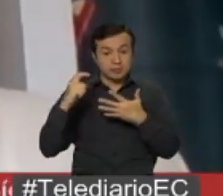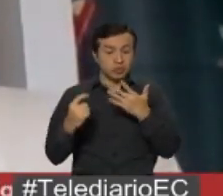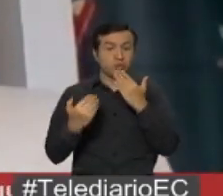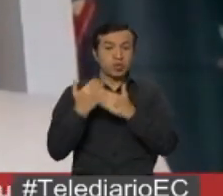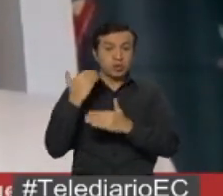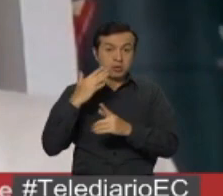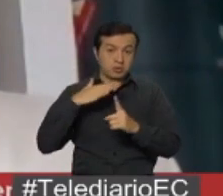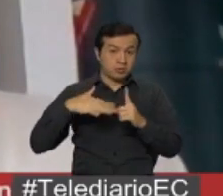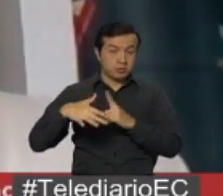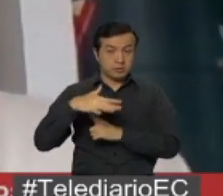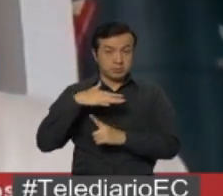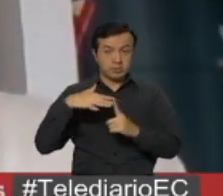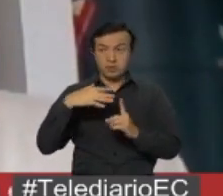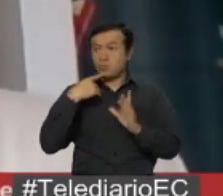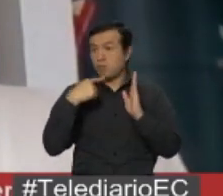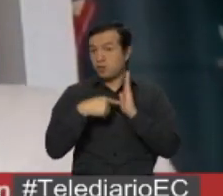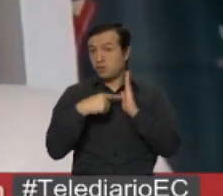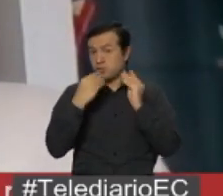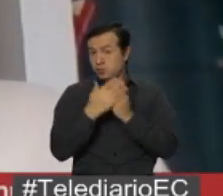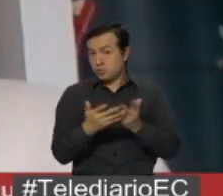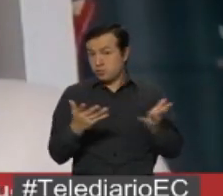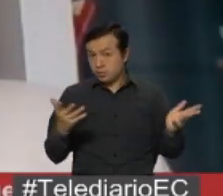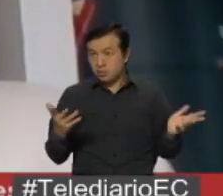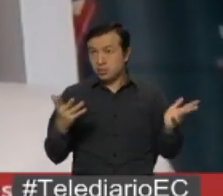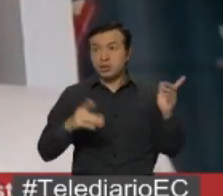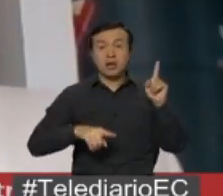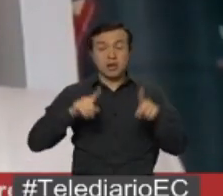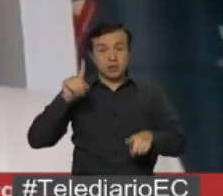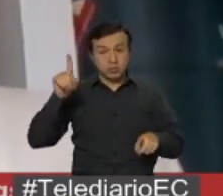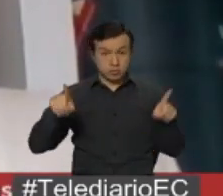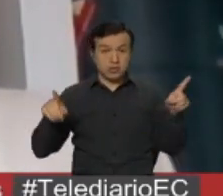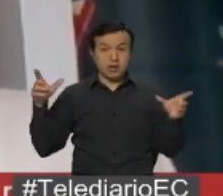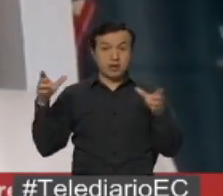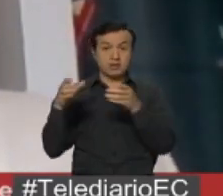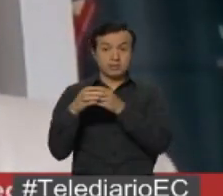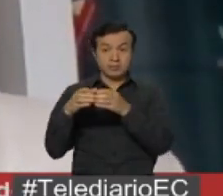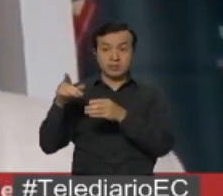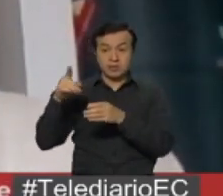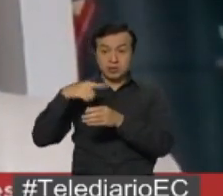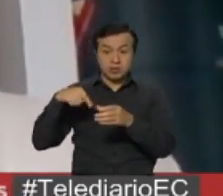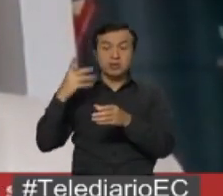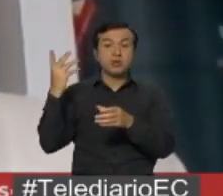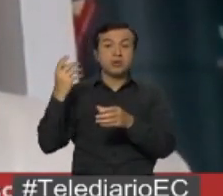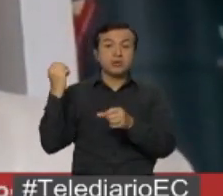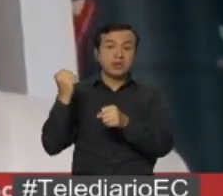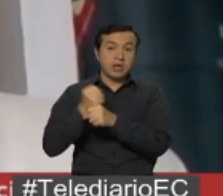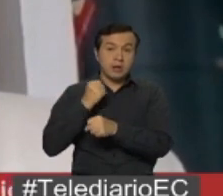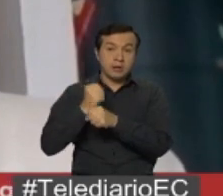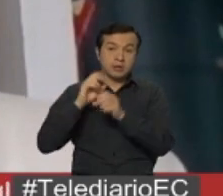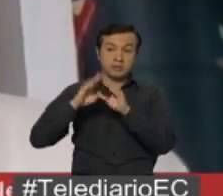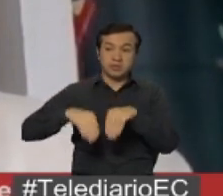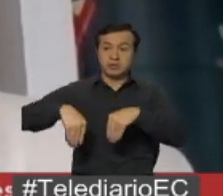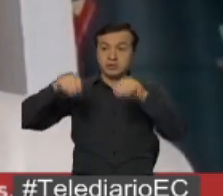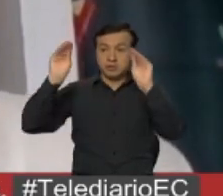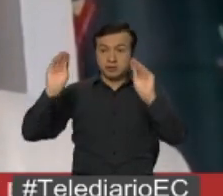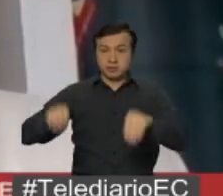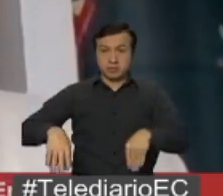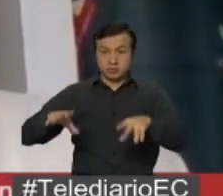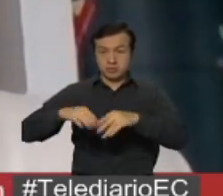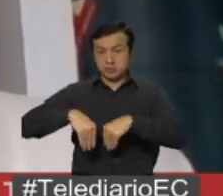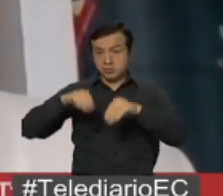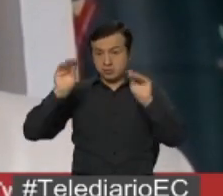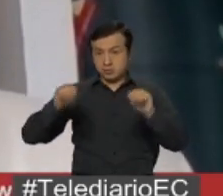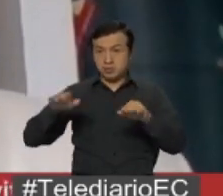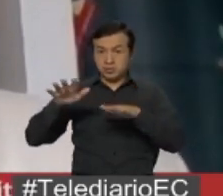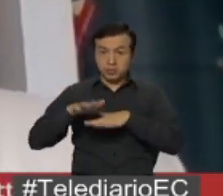entorno voy a dar un ejemplo aquellas asociaciones que se dedican a la actividad textil básicamente en